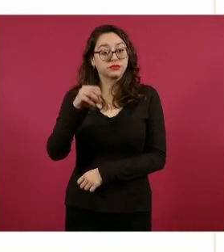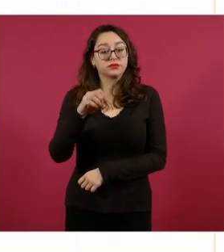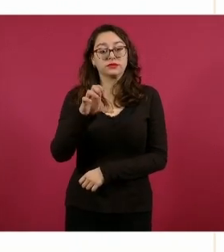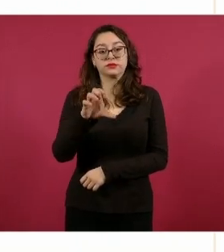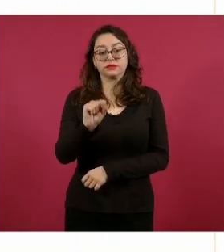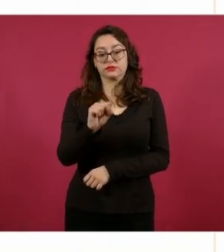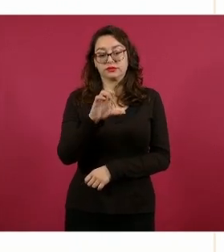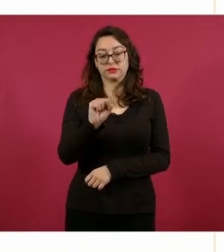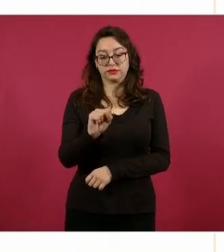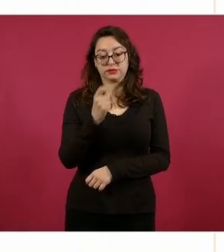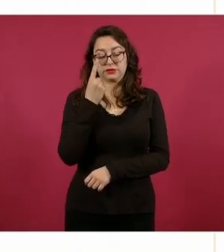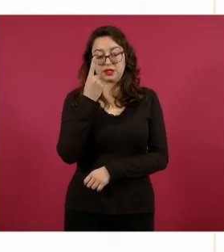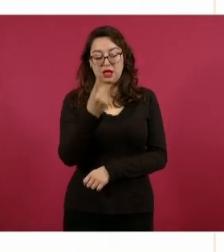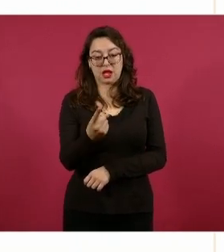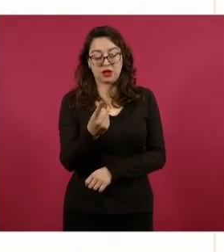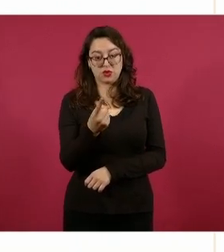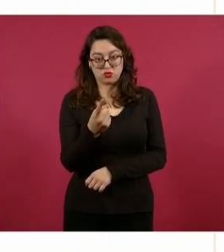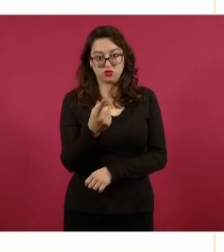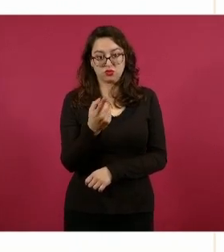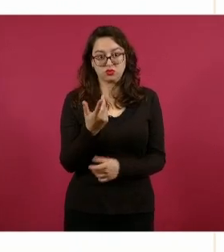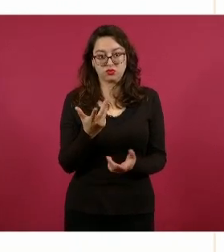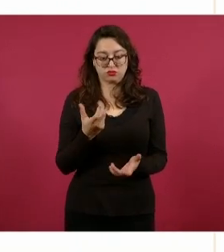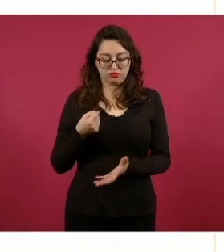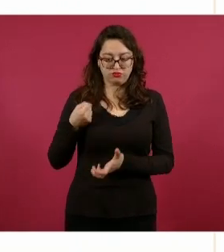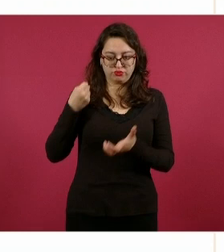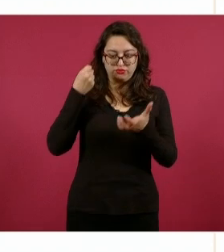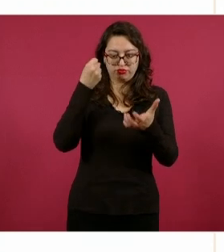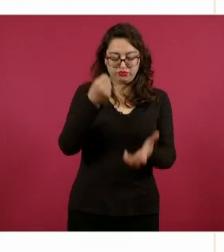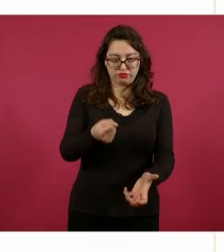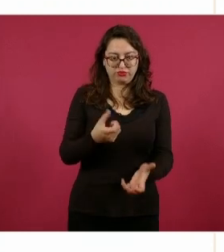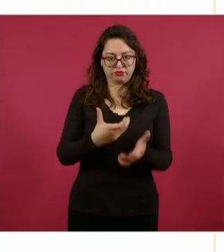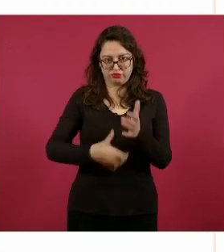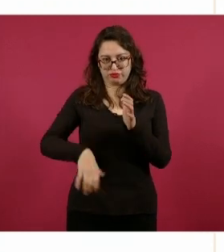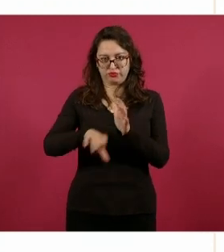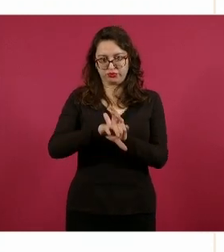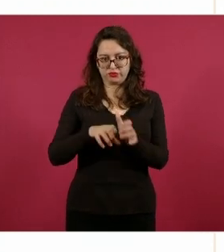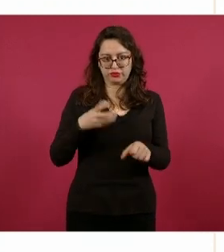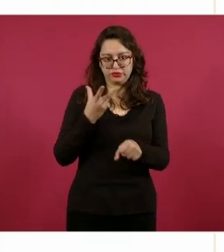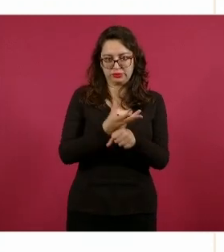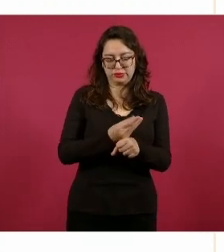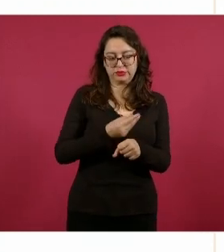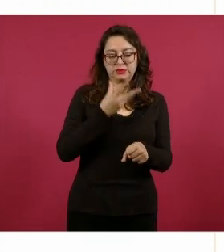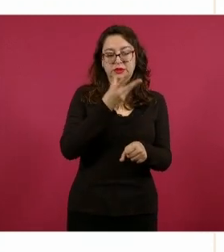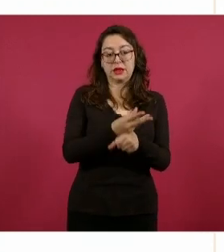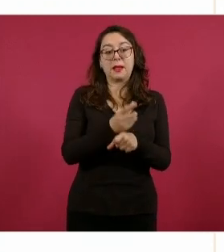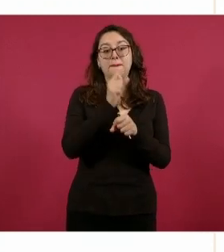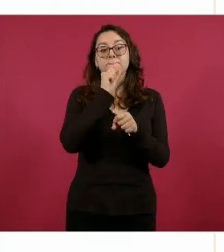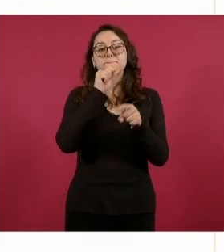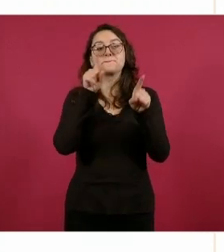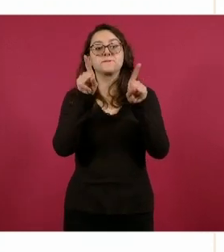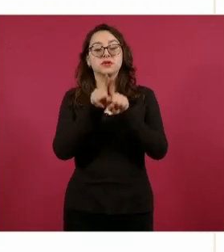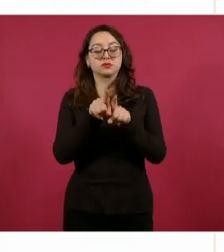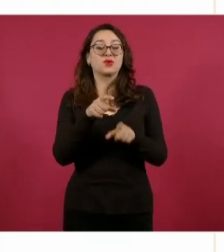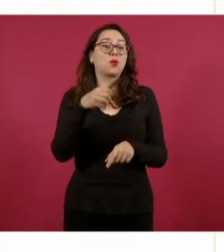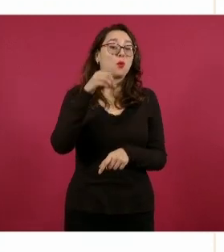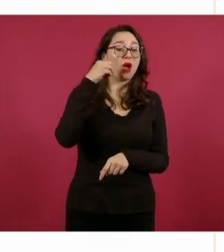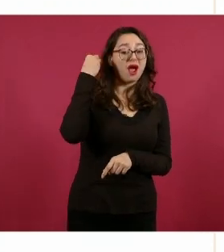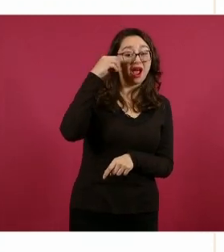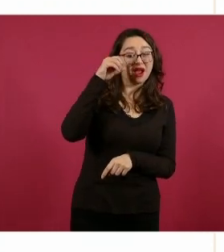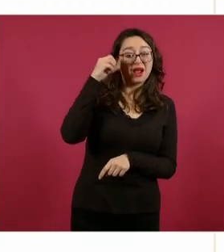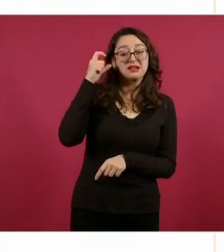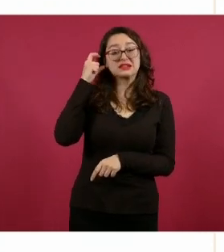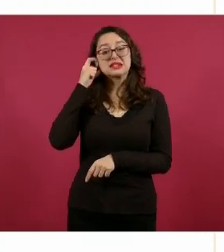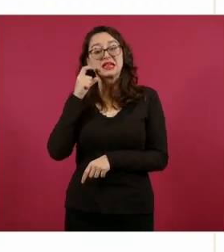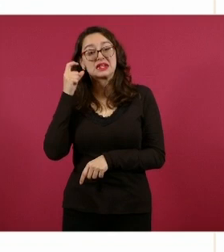61 los quirófanos que hemos intervenido, de la totalidad de 64 quirófanos. Lo mismo Oaxaca como Guerrero, son sobre todo